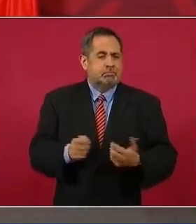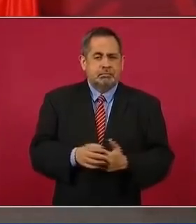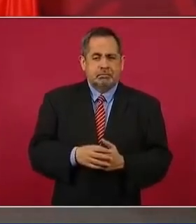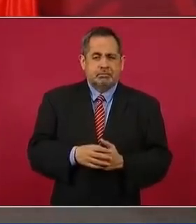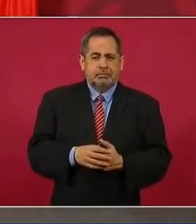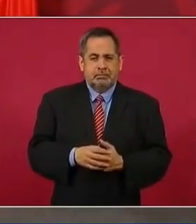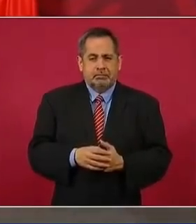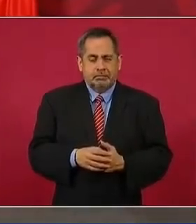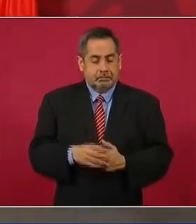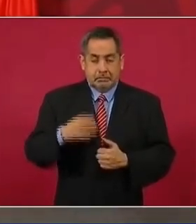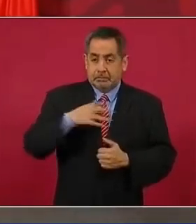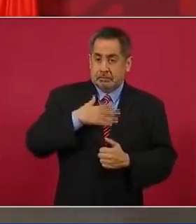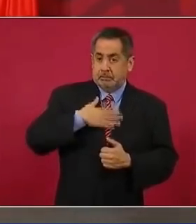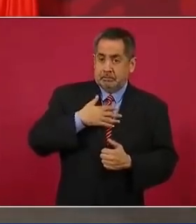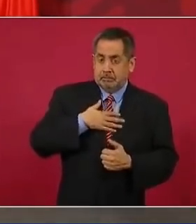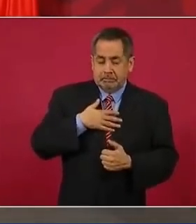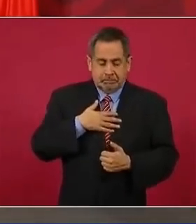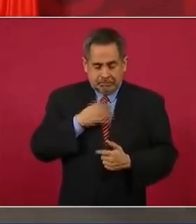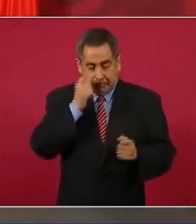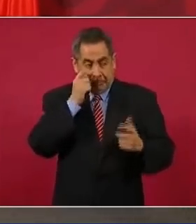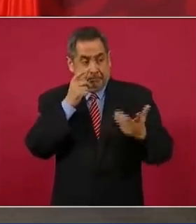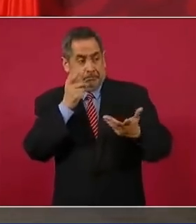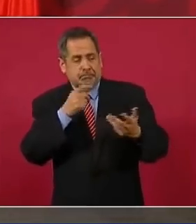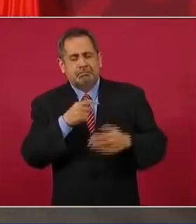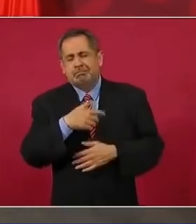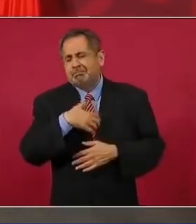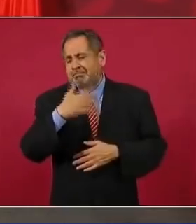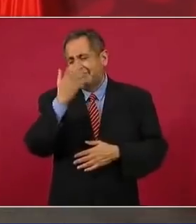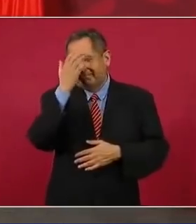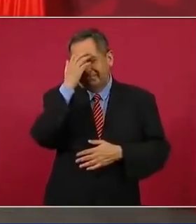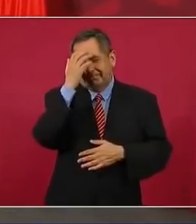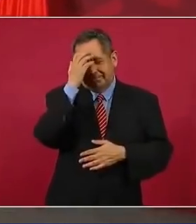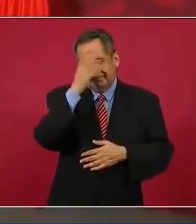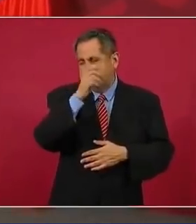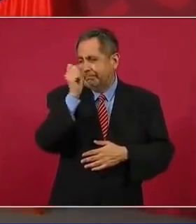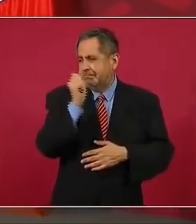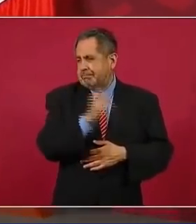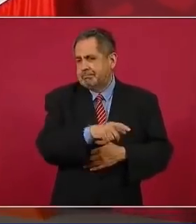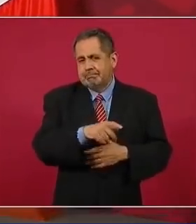¿qué me puede sorprender? Que ahora